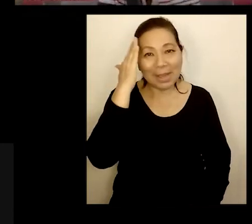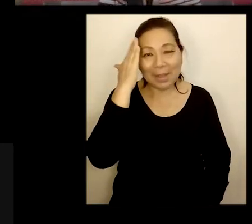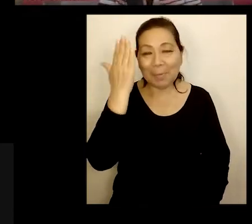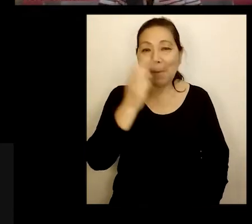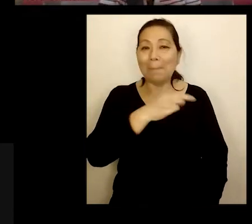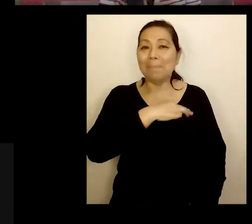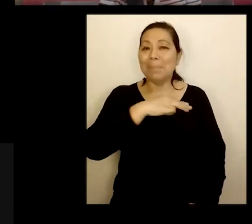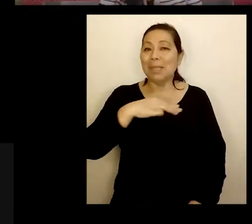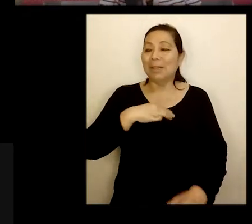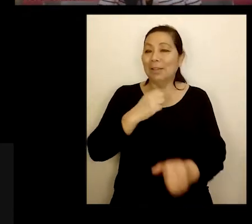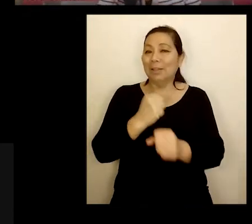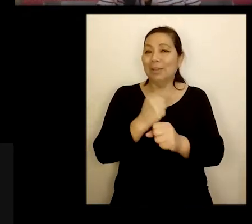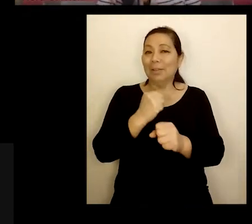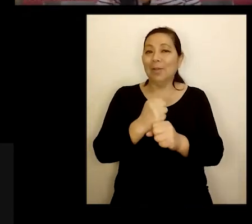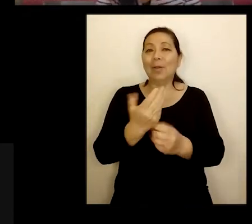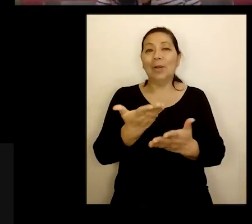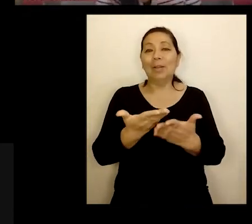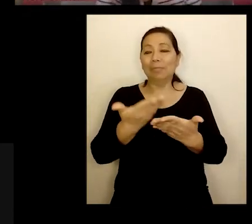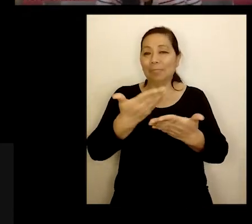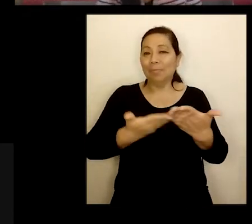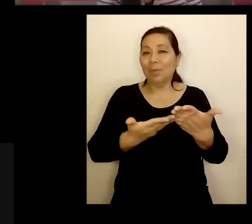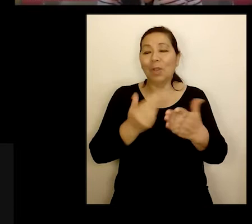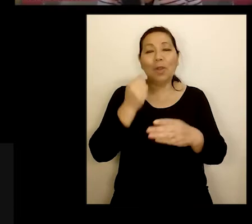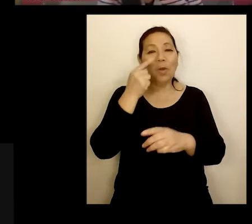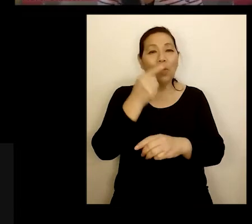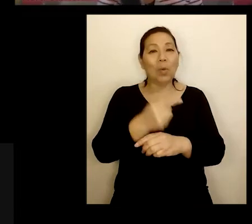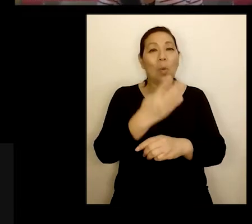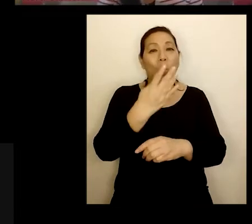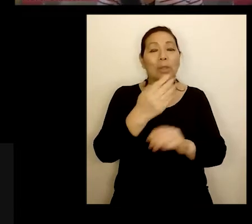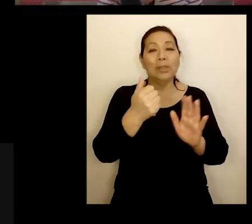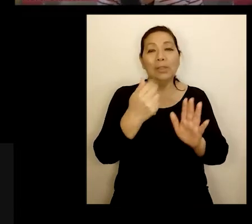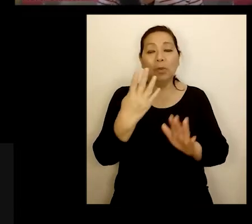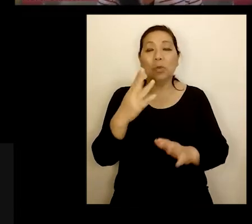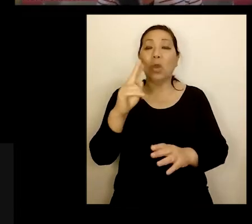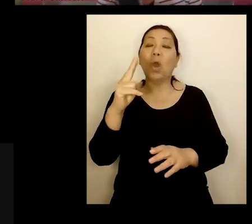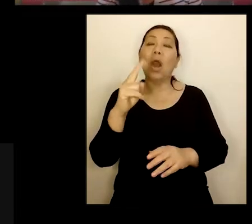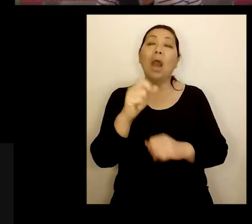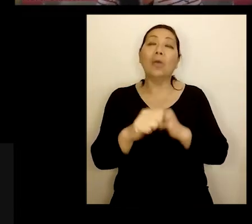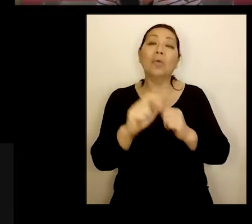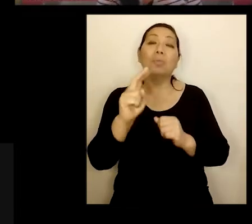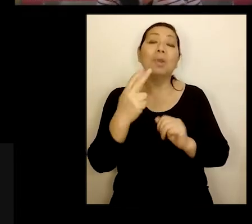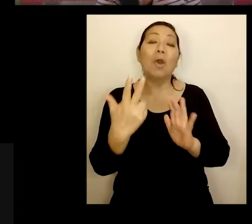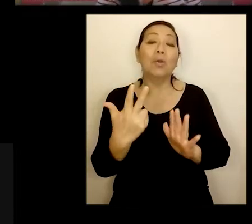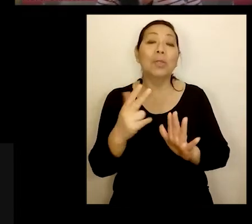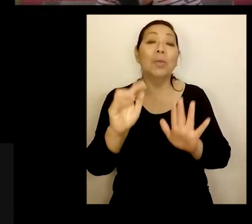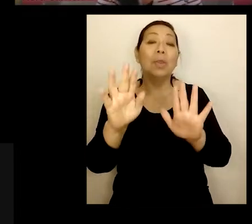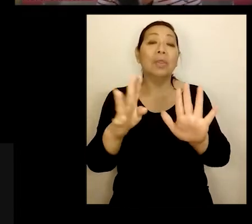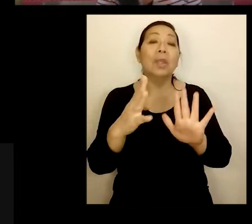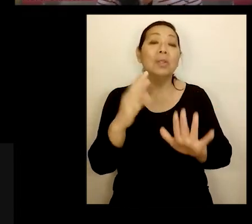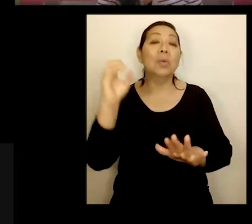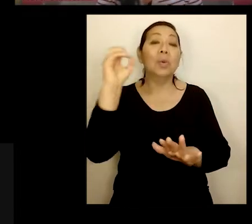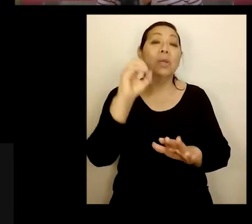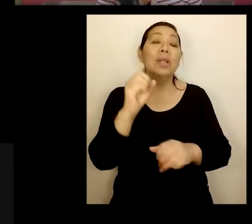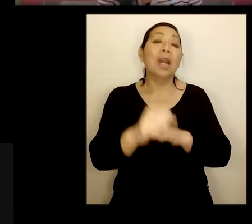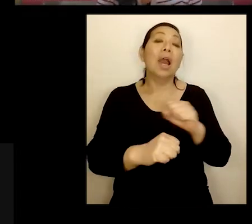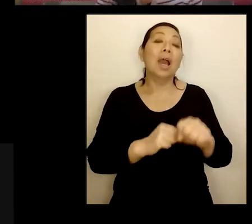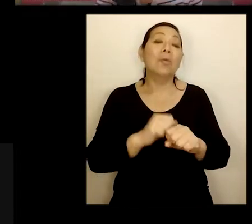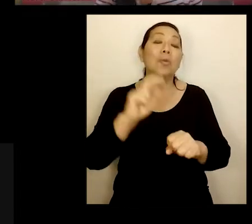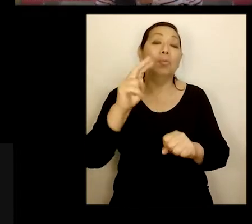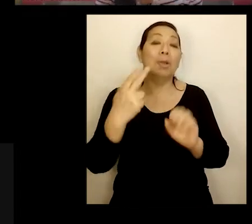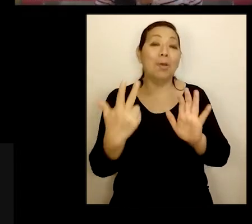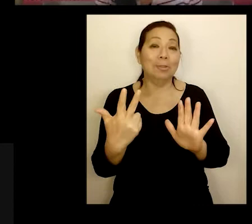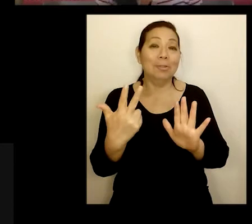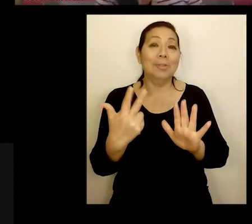el Ministerio de Trabajo levantó un acta de infracción 468-2008 de fecha 19 de octubre del